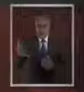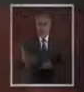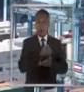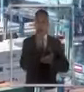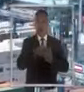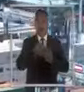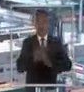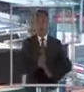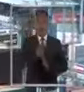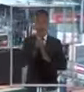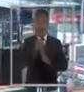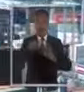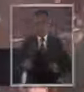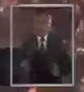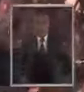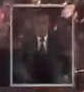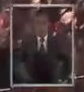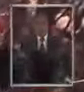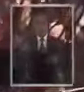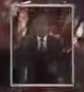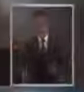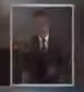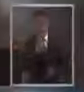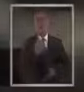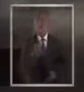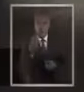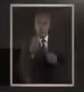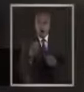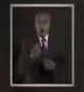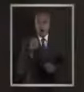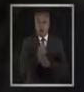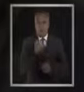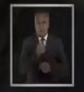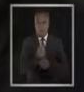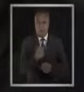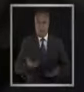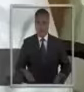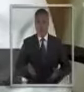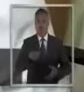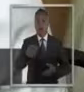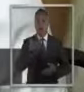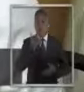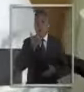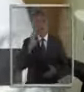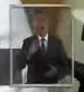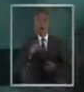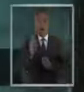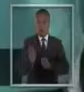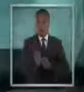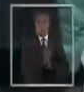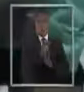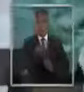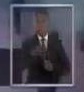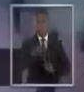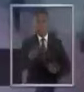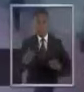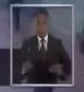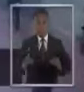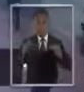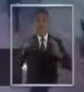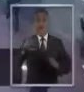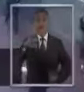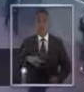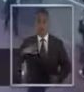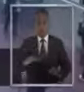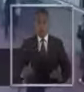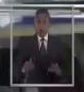empleos. Porque vamos a mejorar los salarios y las pensiones. Porque vamos a enfrentar la crisis de salud y mejorar